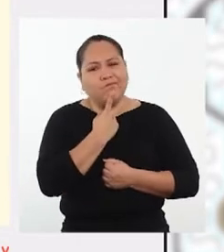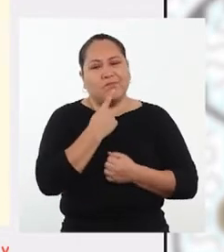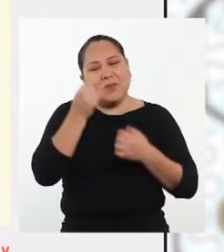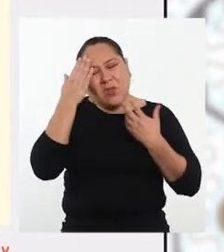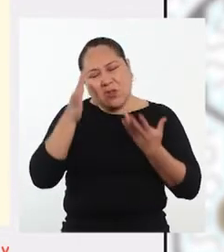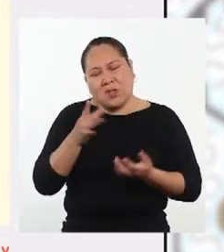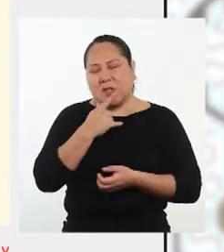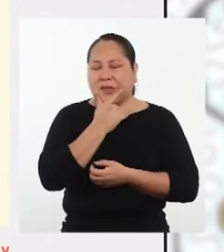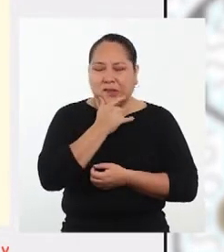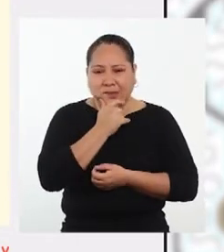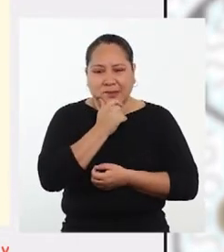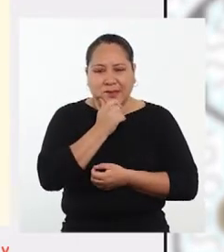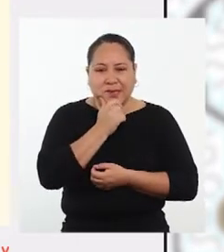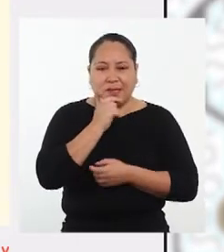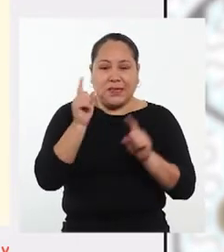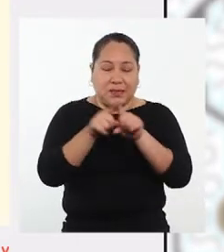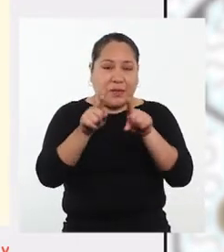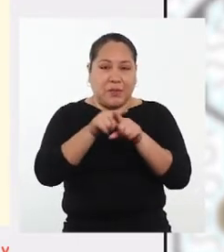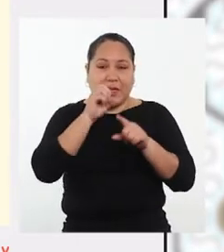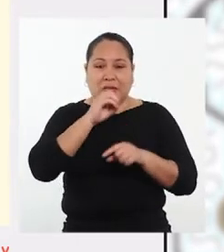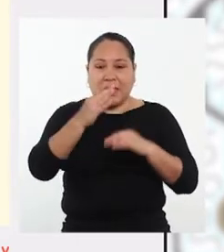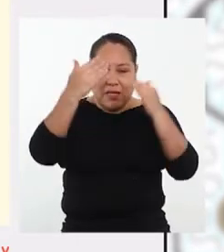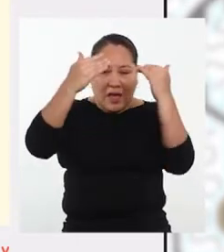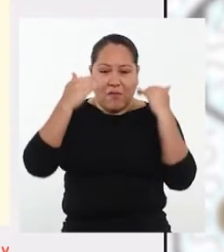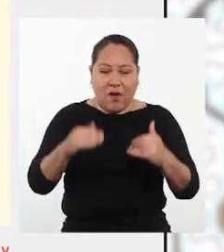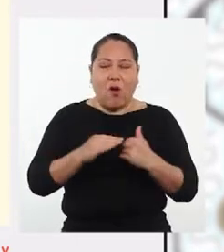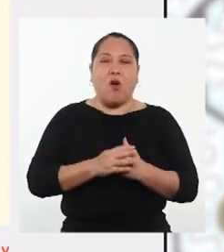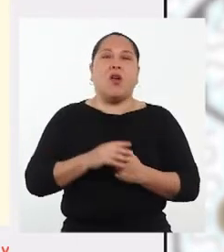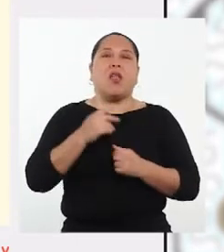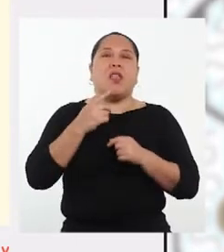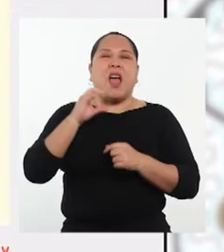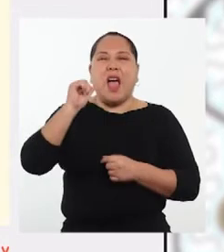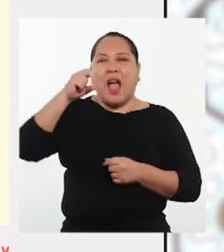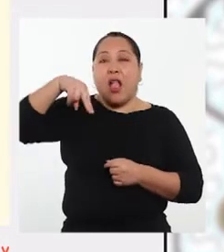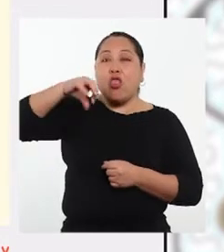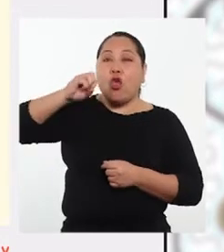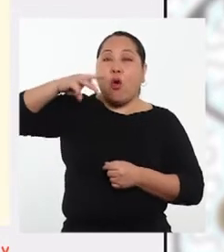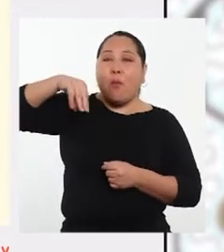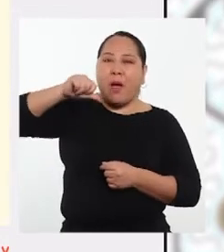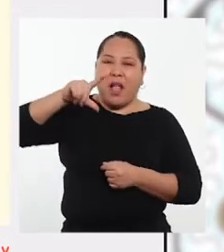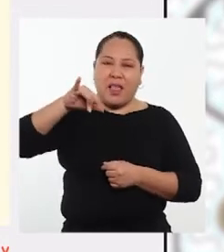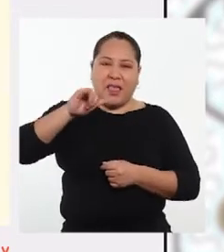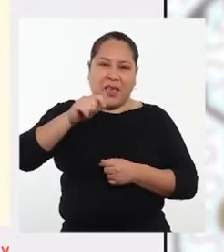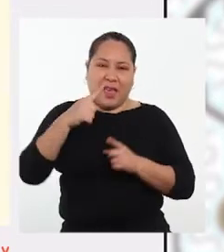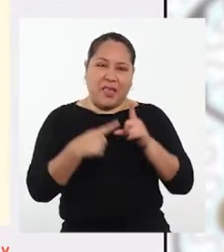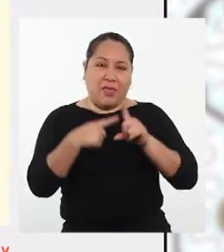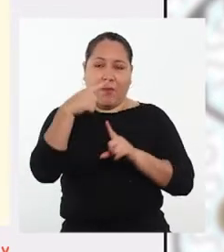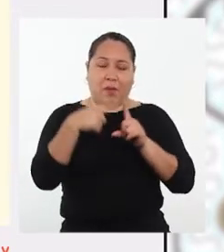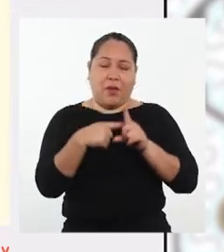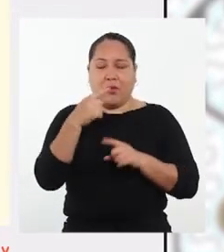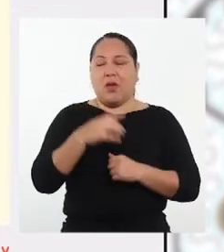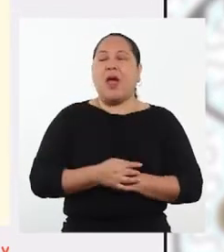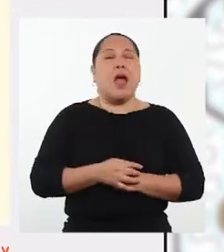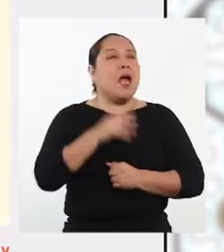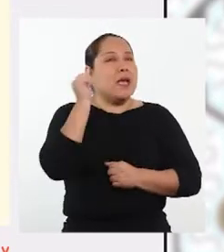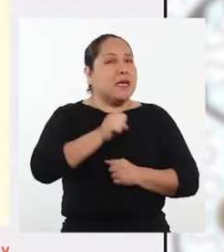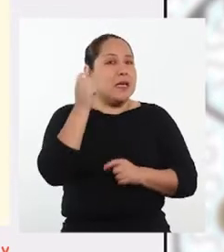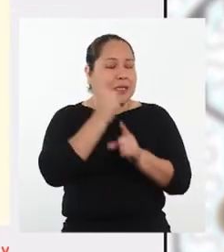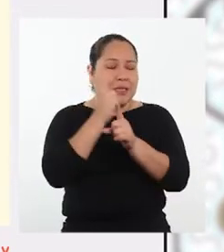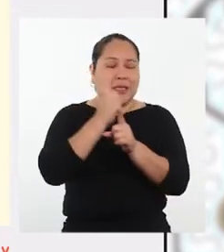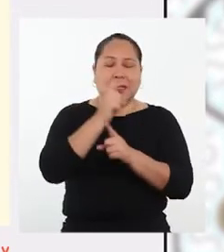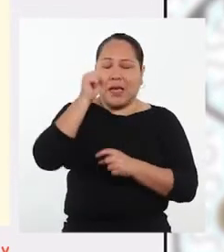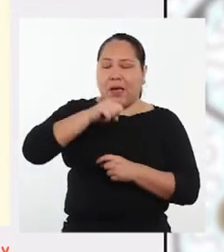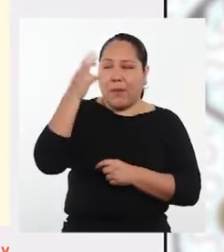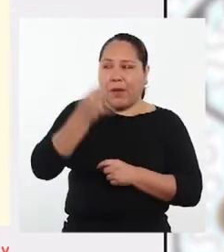No sé. También dice debajo anomalía de temperatura. ¿No sería esa en todo caso? Sí,